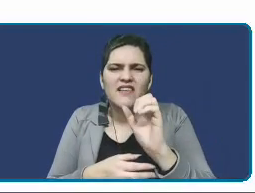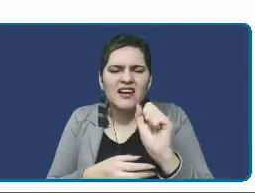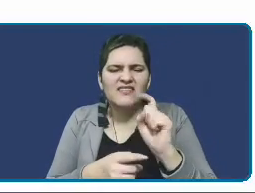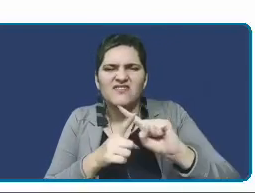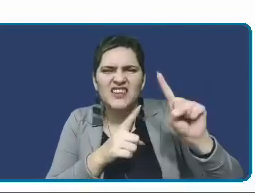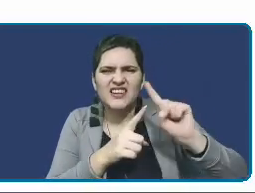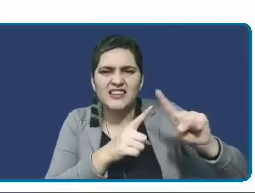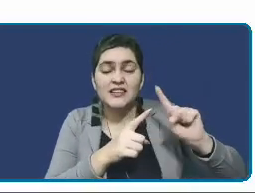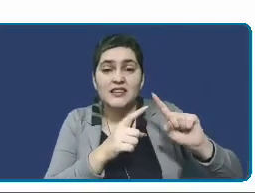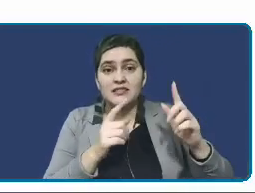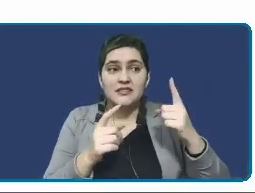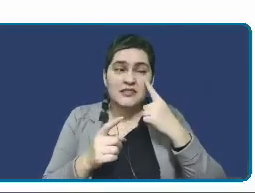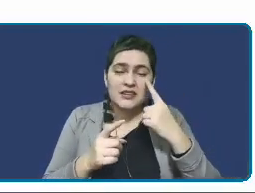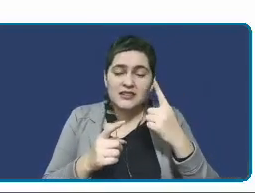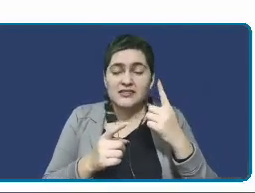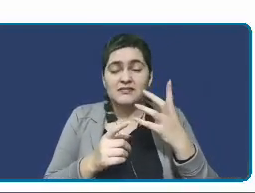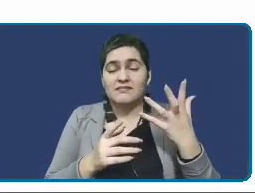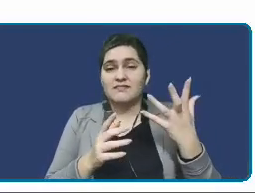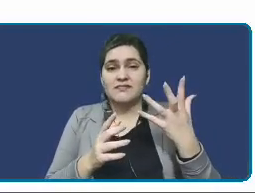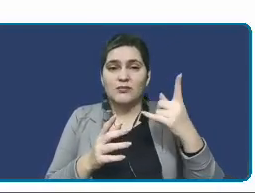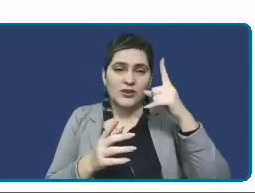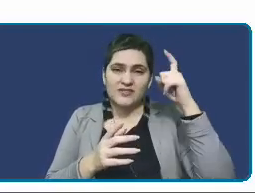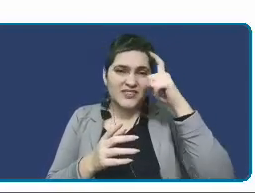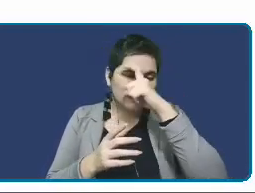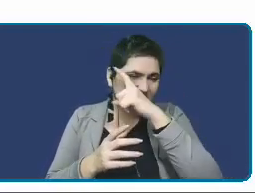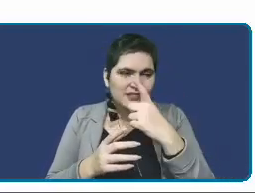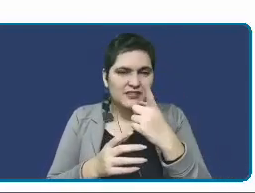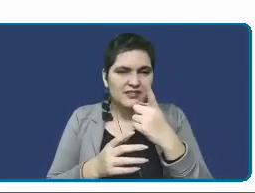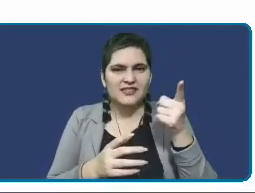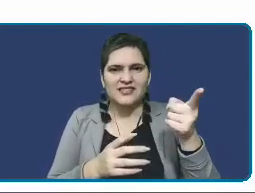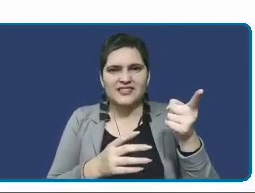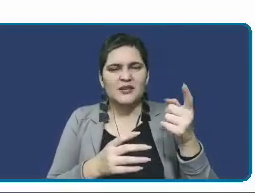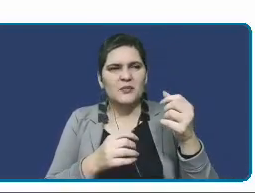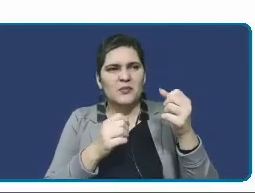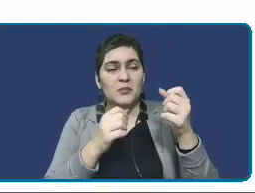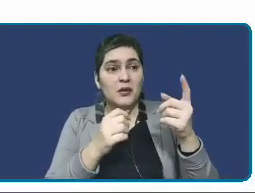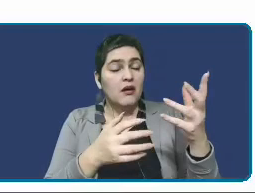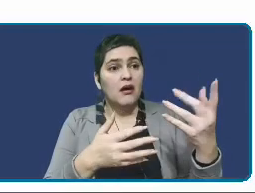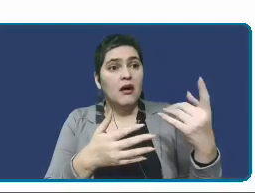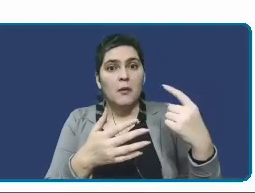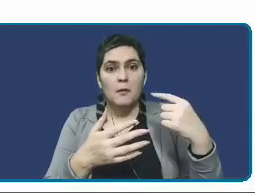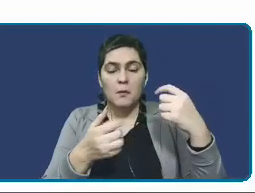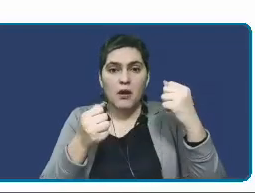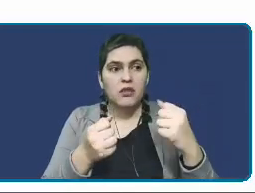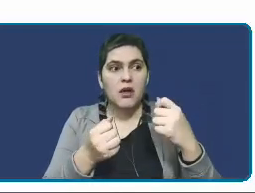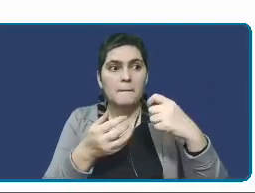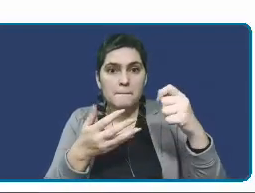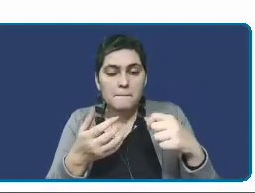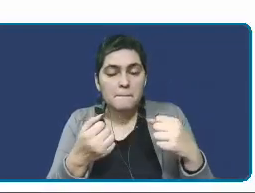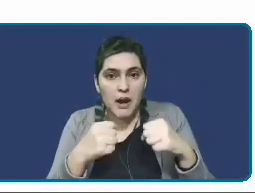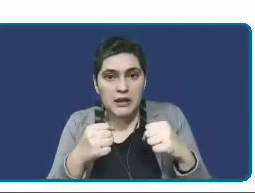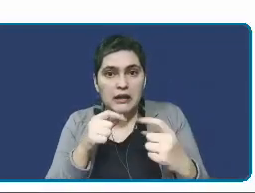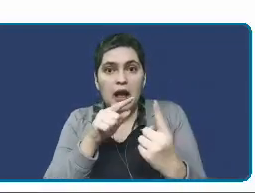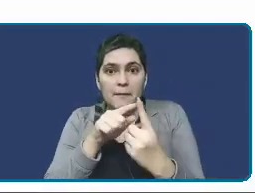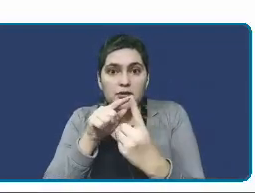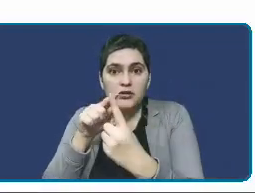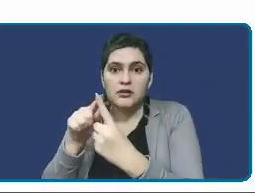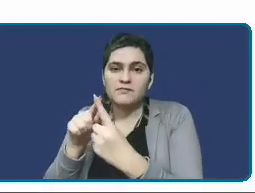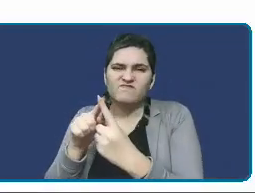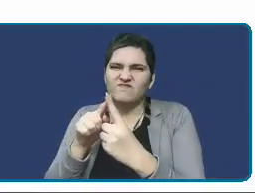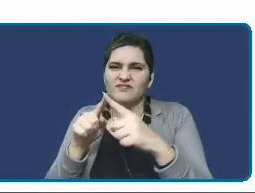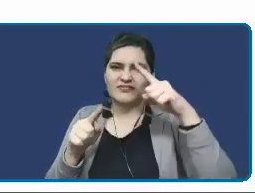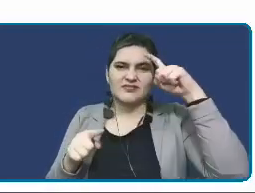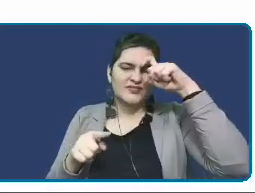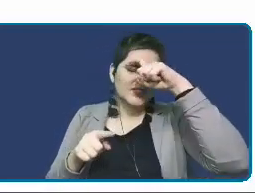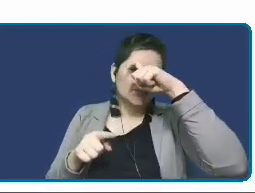bien polémica y nos cuesta tanto llevarlo a la práctica en el caso a caso. ¿Por qué? Porque cada